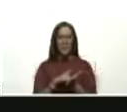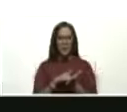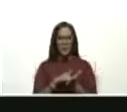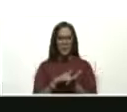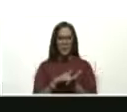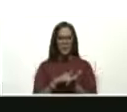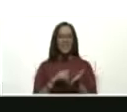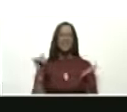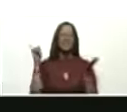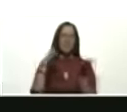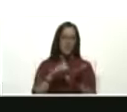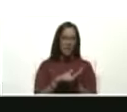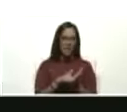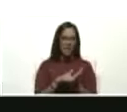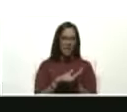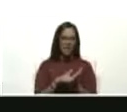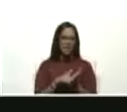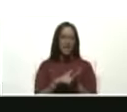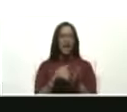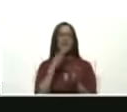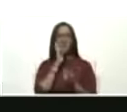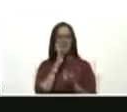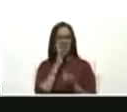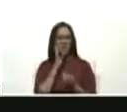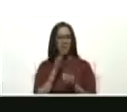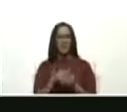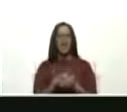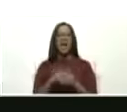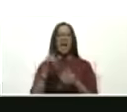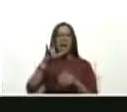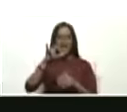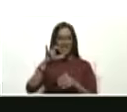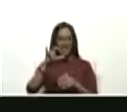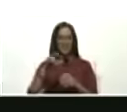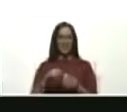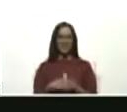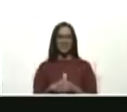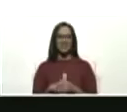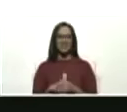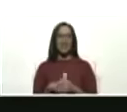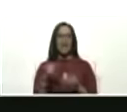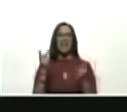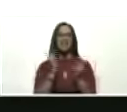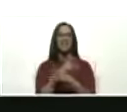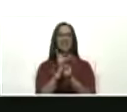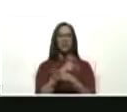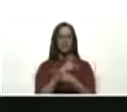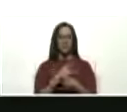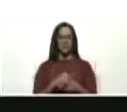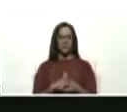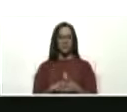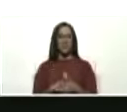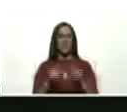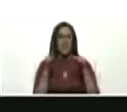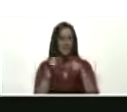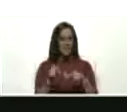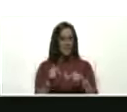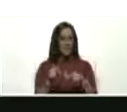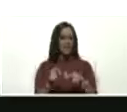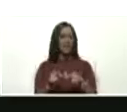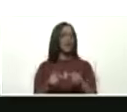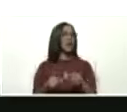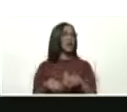Y del WhatsApp al Facebook, al Instagram, al TikTok. Y de ahí a los